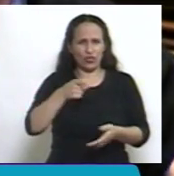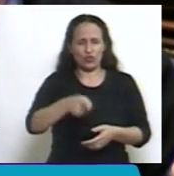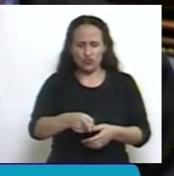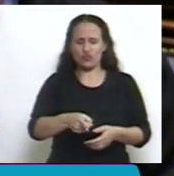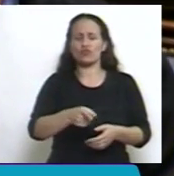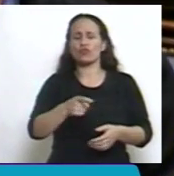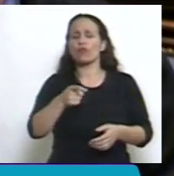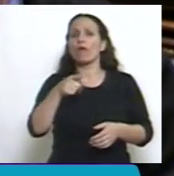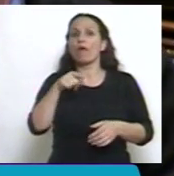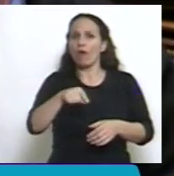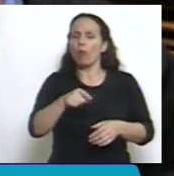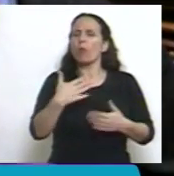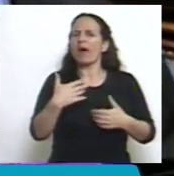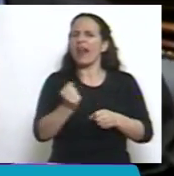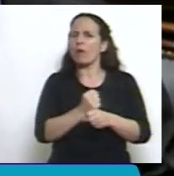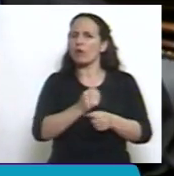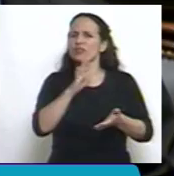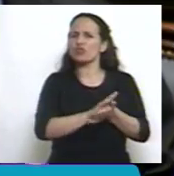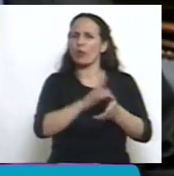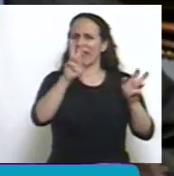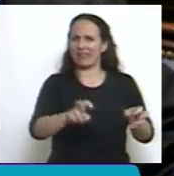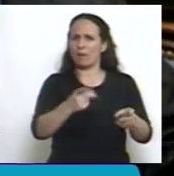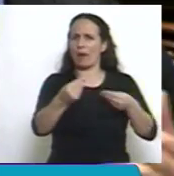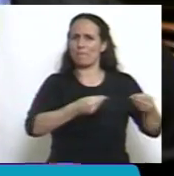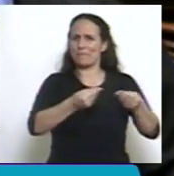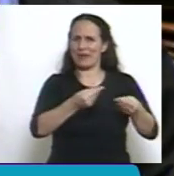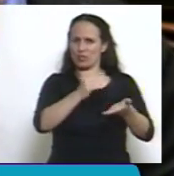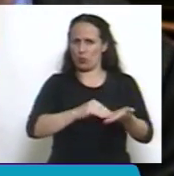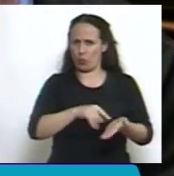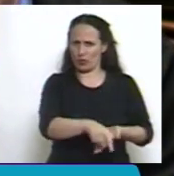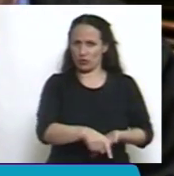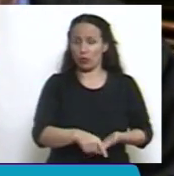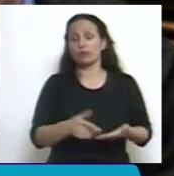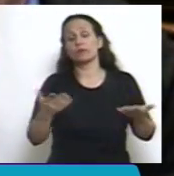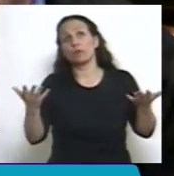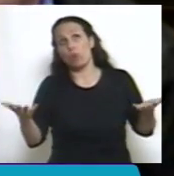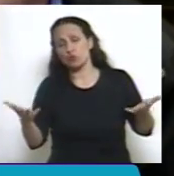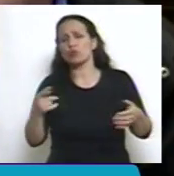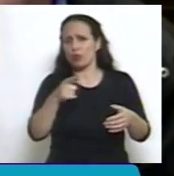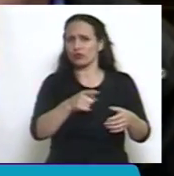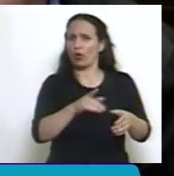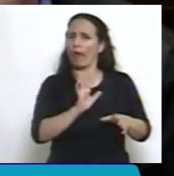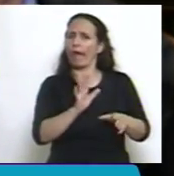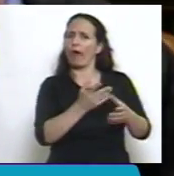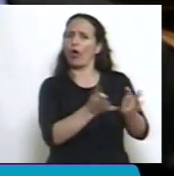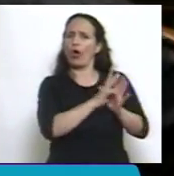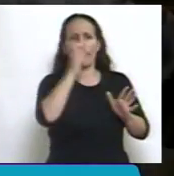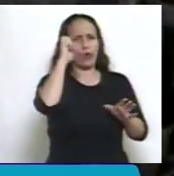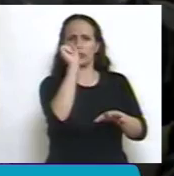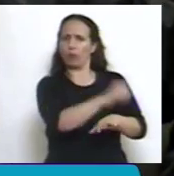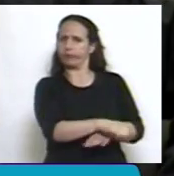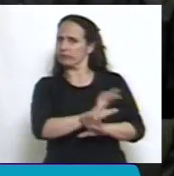para aprobar incrementos presupuestarios, por supuesto, al margen del Congreso Nacional. Si